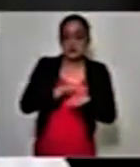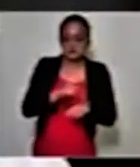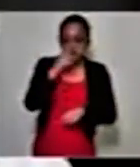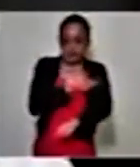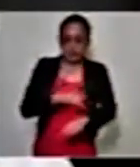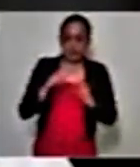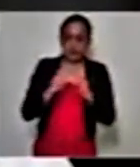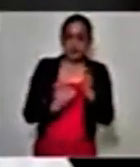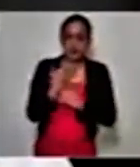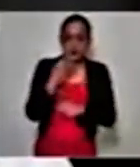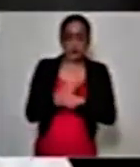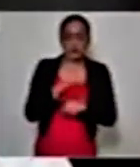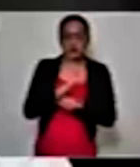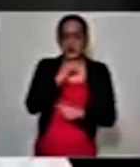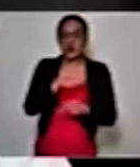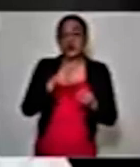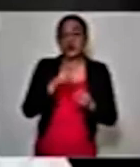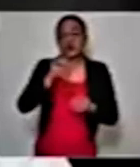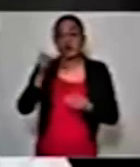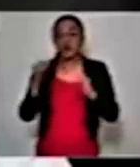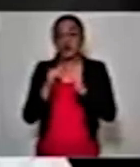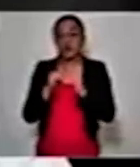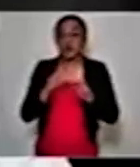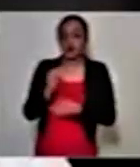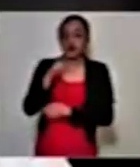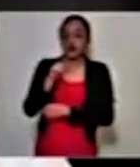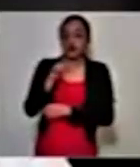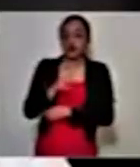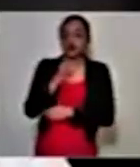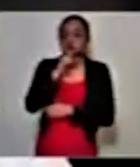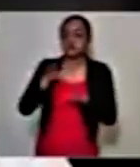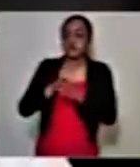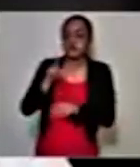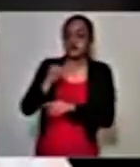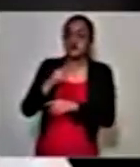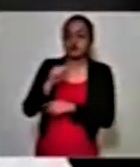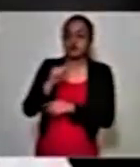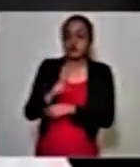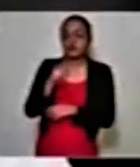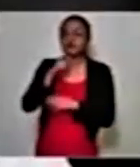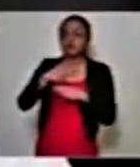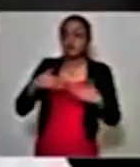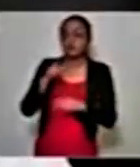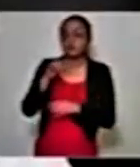correspondientes. Se han intervenido y reparado casas en calles Andador Mexicano, Cerrada Libertad, Privada Libertad,